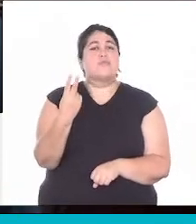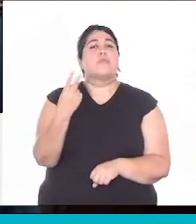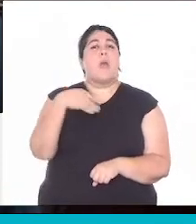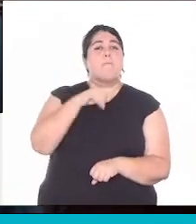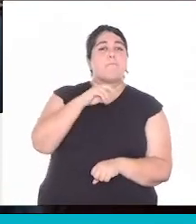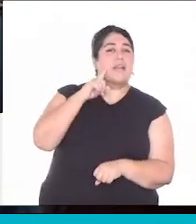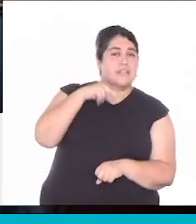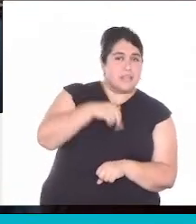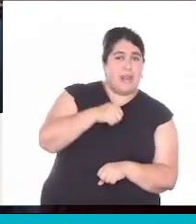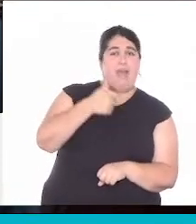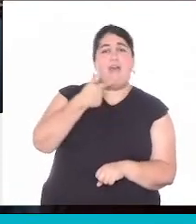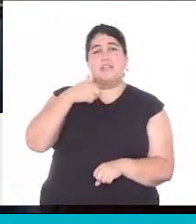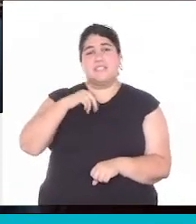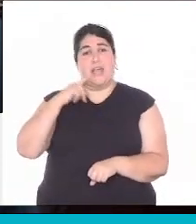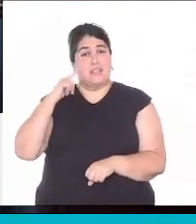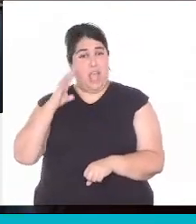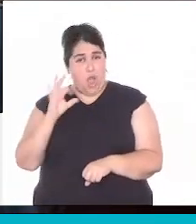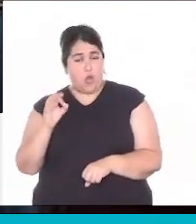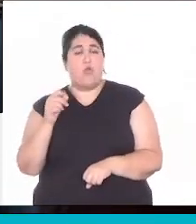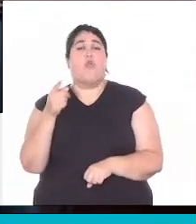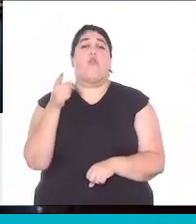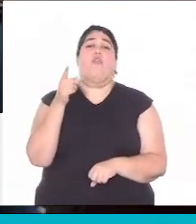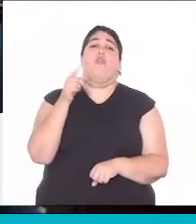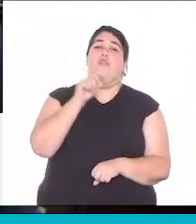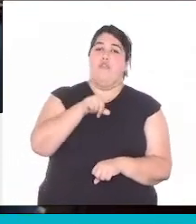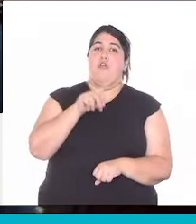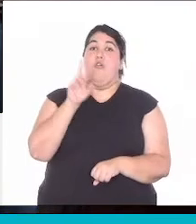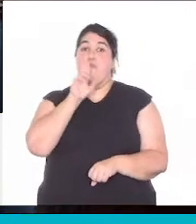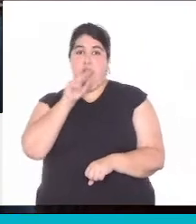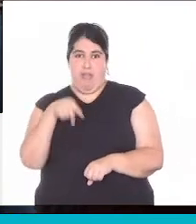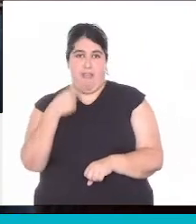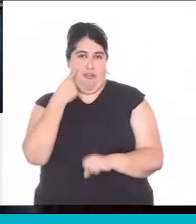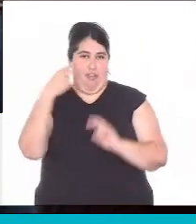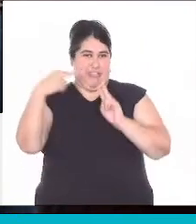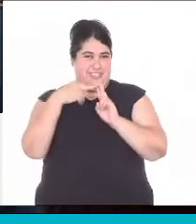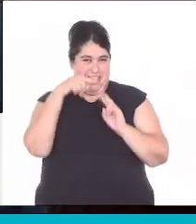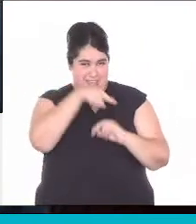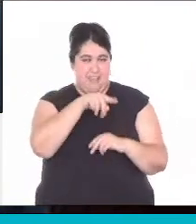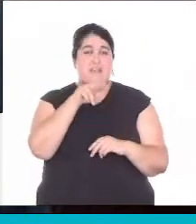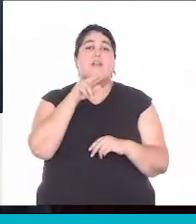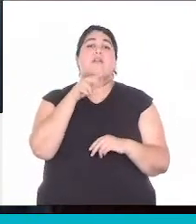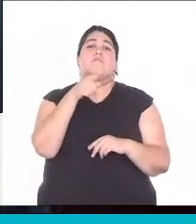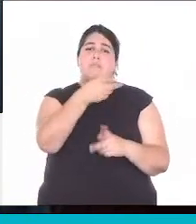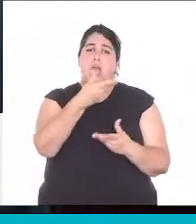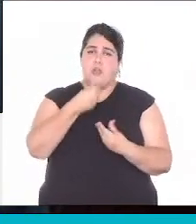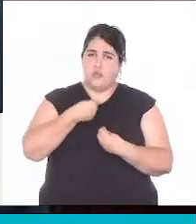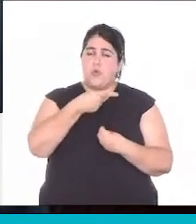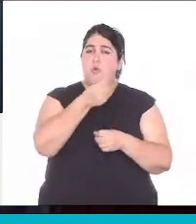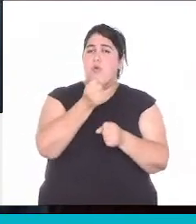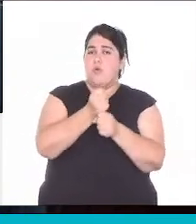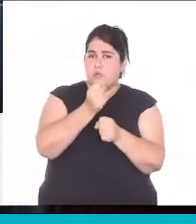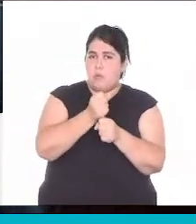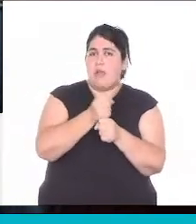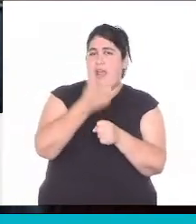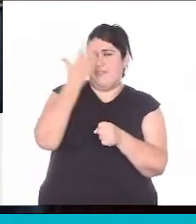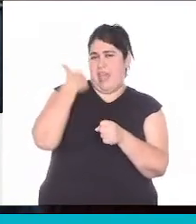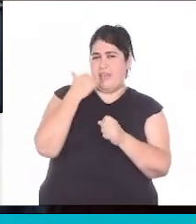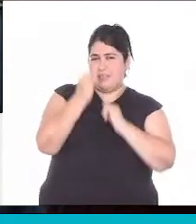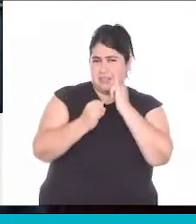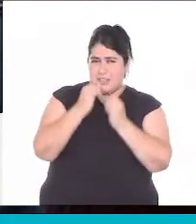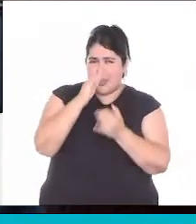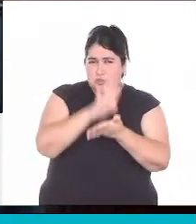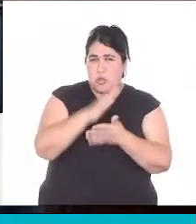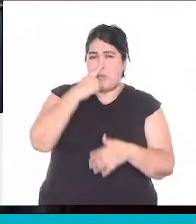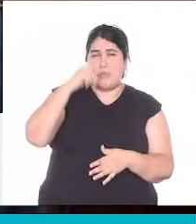y Santiago. A Martina tuve la oportunidad de conocerla, trabajó justamente ayudando, también nos contaba en ese momento la producción de